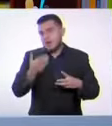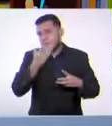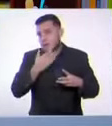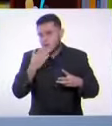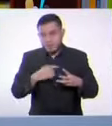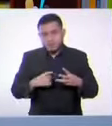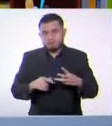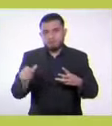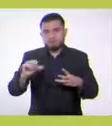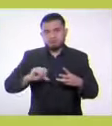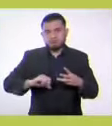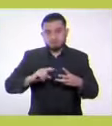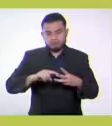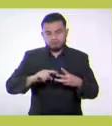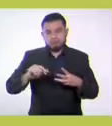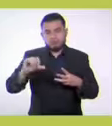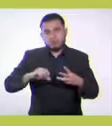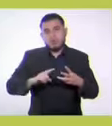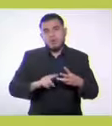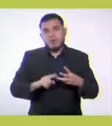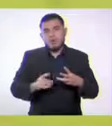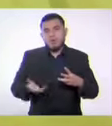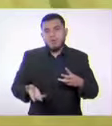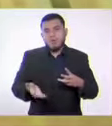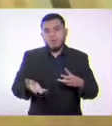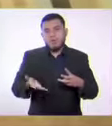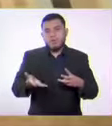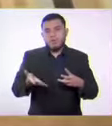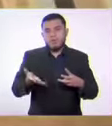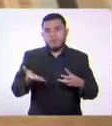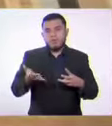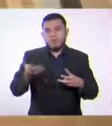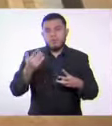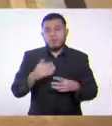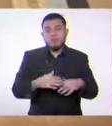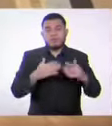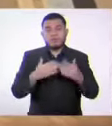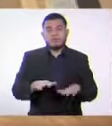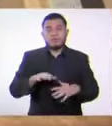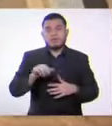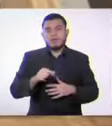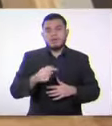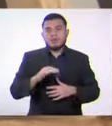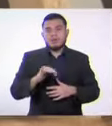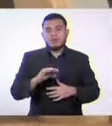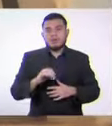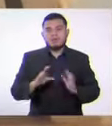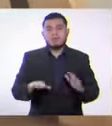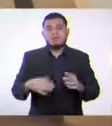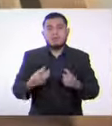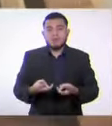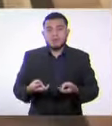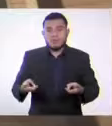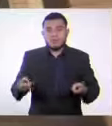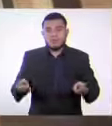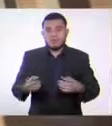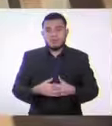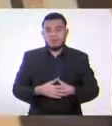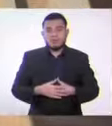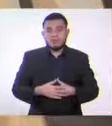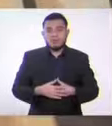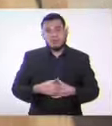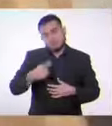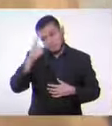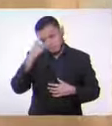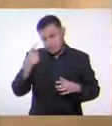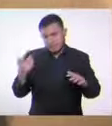o gaseosa. Los diferentes estados de agregación de la materia han confundido a